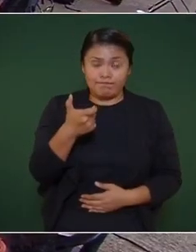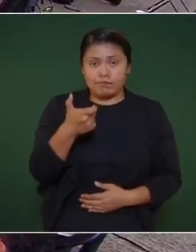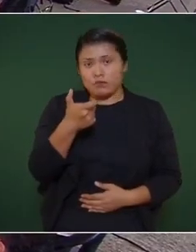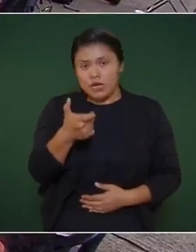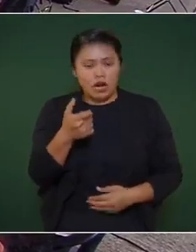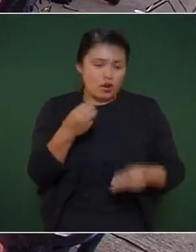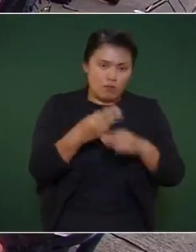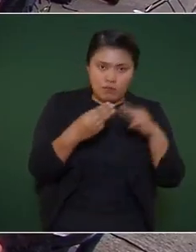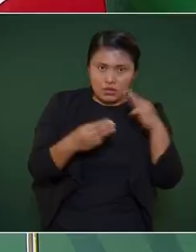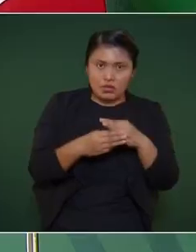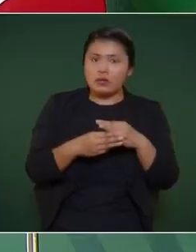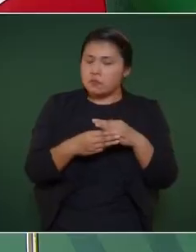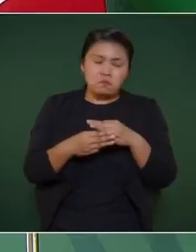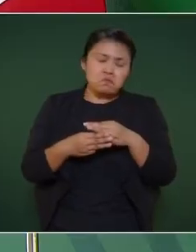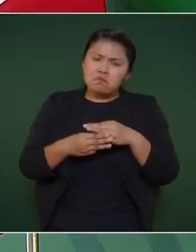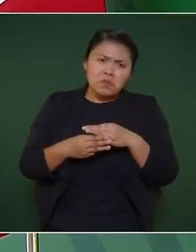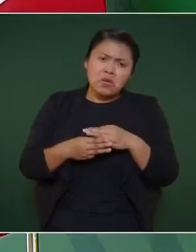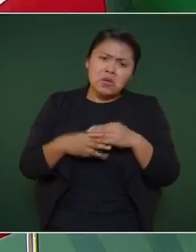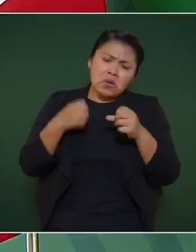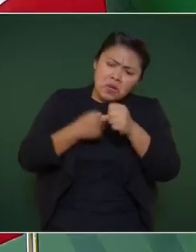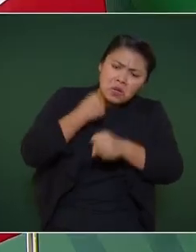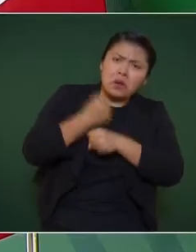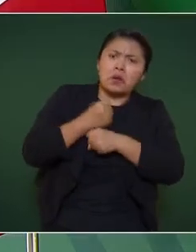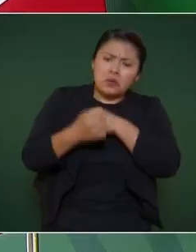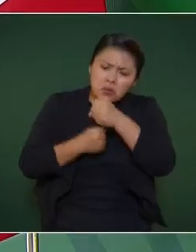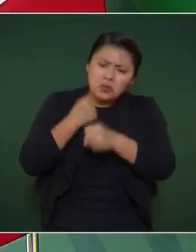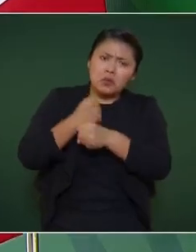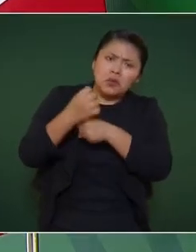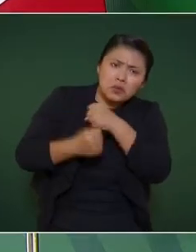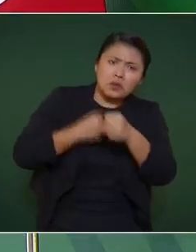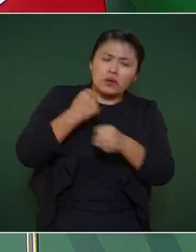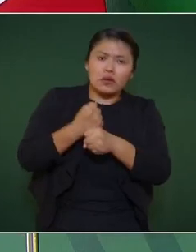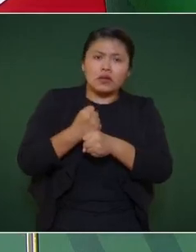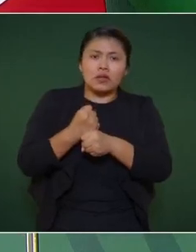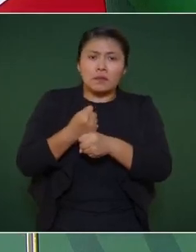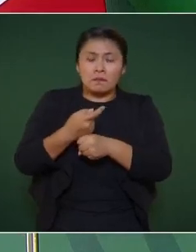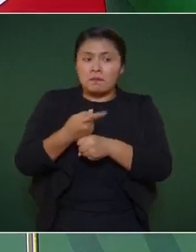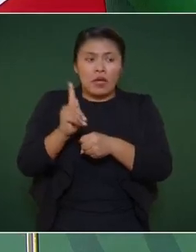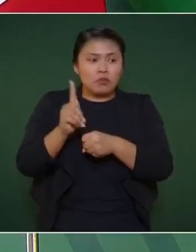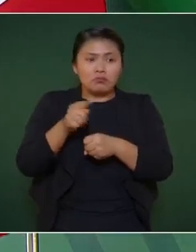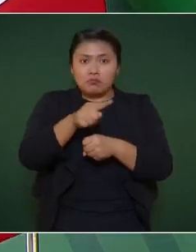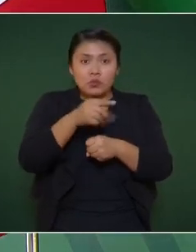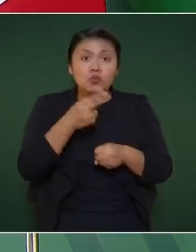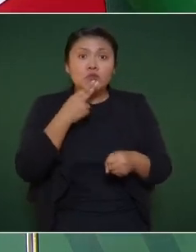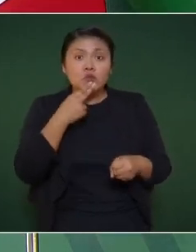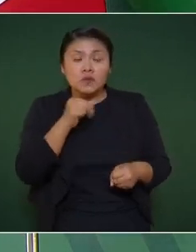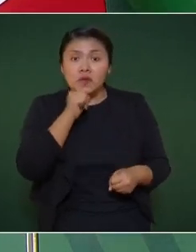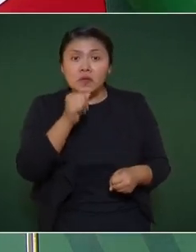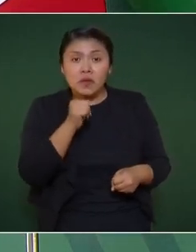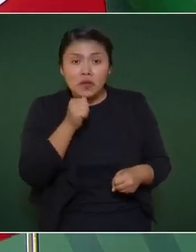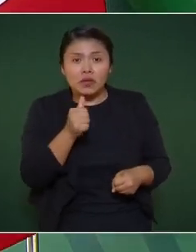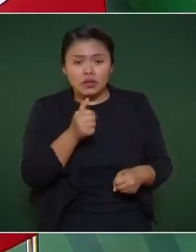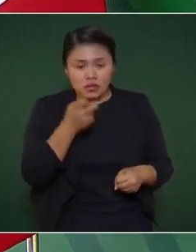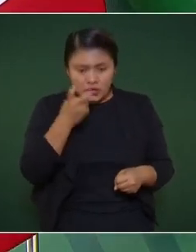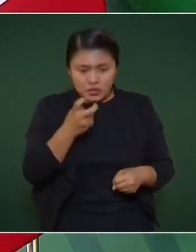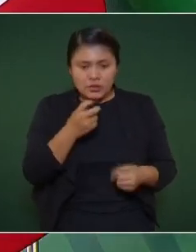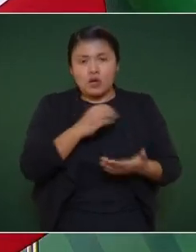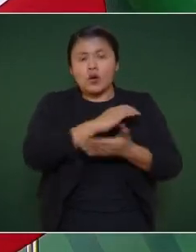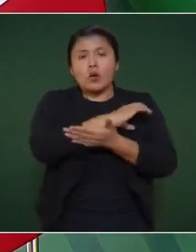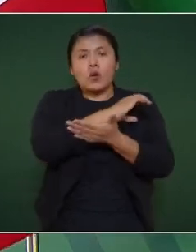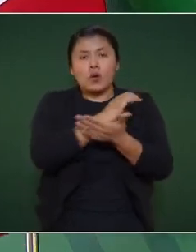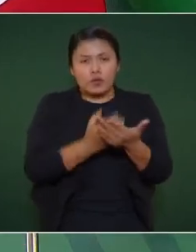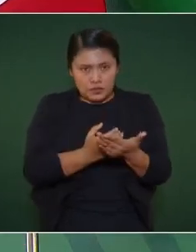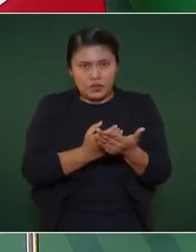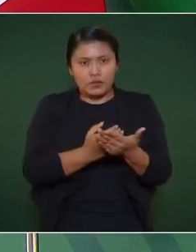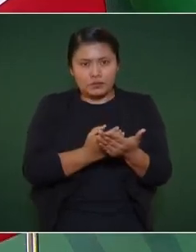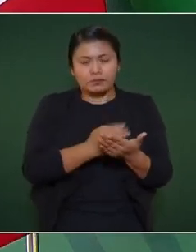siempre, cada año, pero no se gastan. Y este contrato se hizo con el integrador, que es el dueño de un